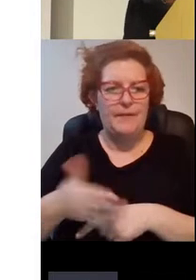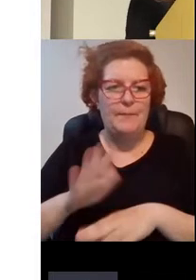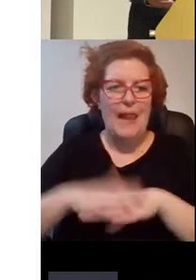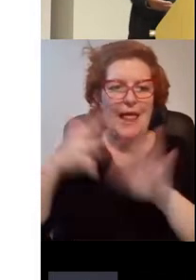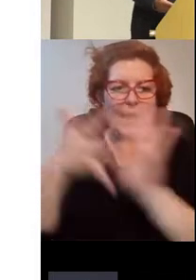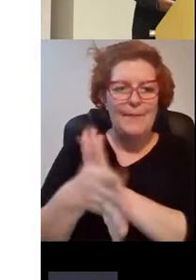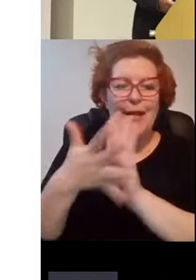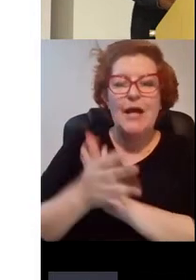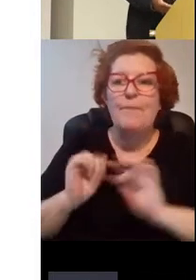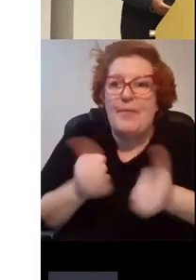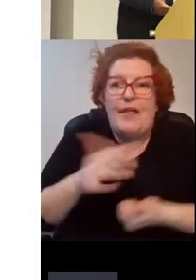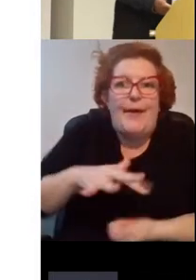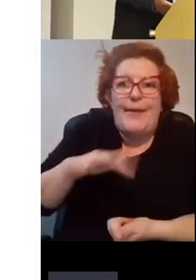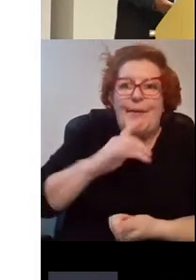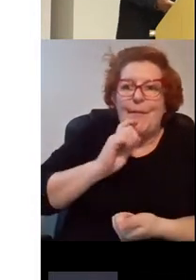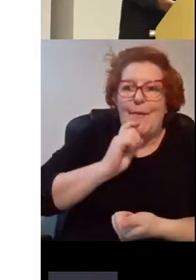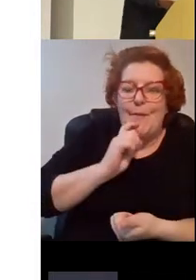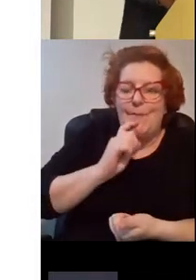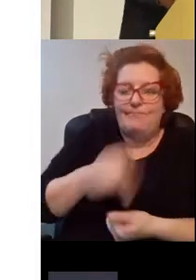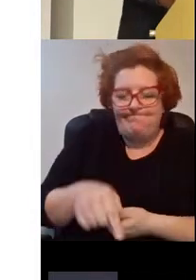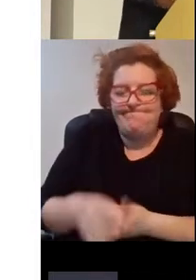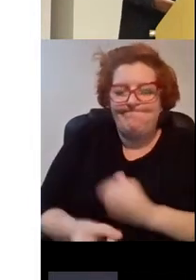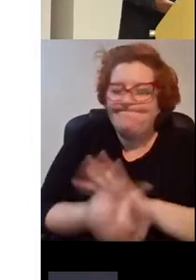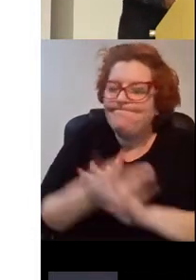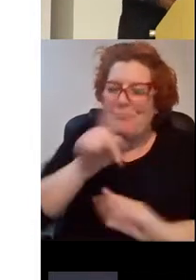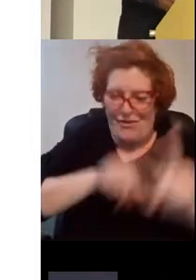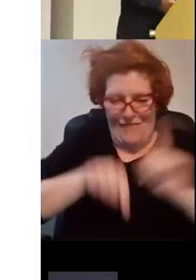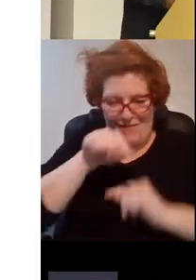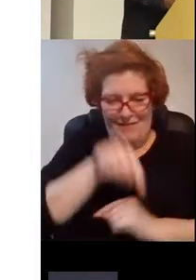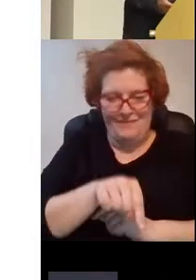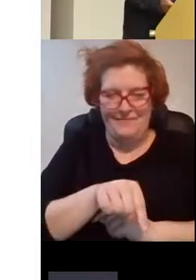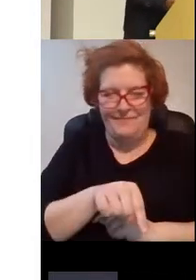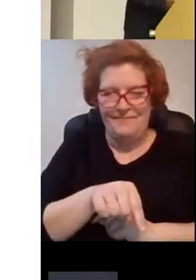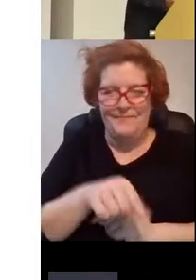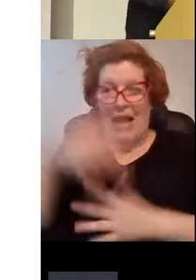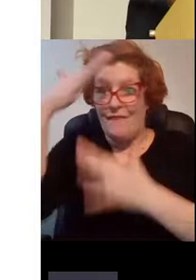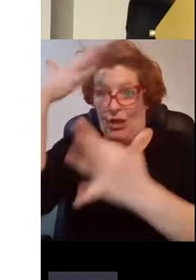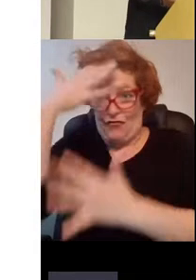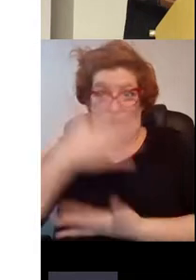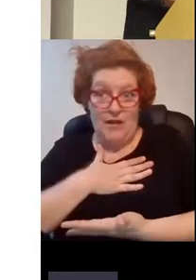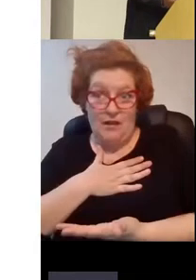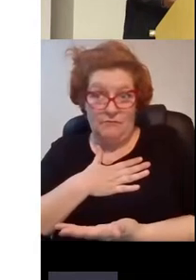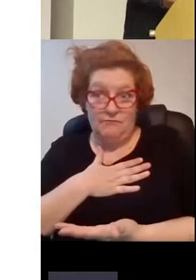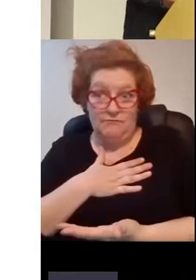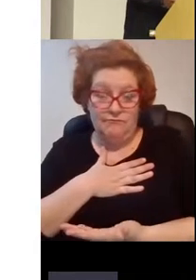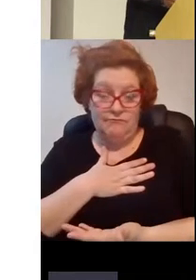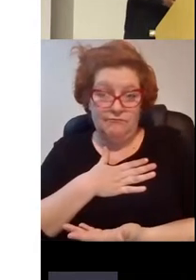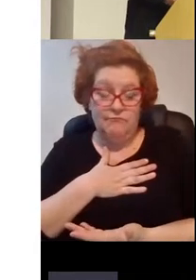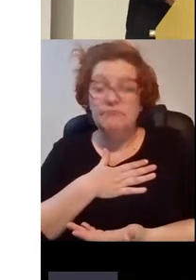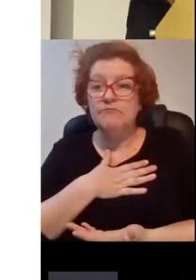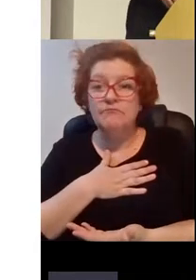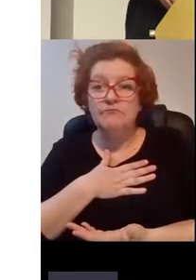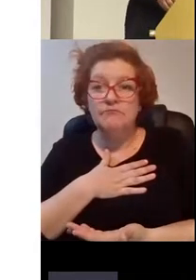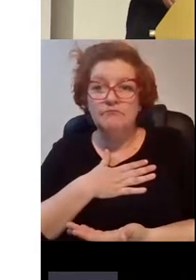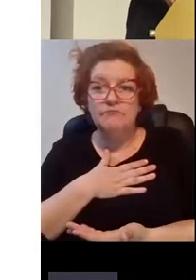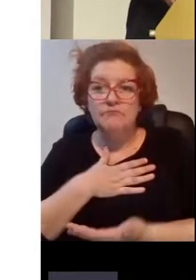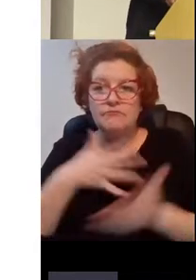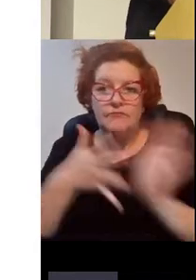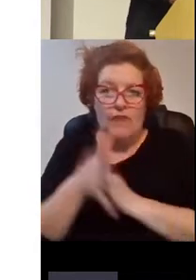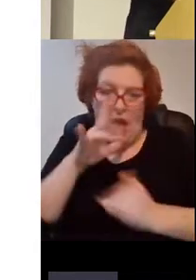¿de dónde partimos? Partimos de una problemática. Bueno, en filosofía, de hecho, el hecho de estar